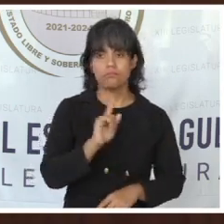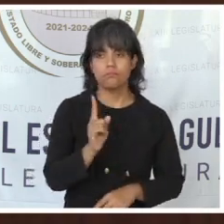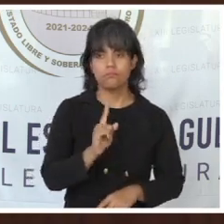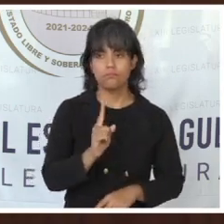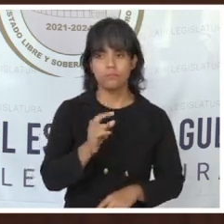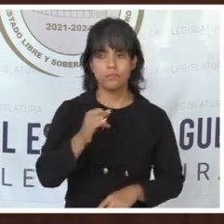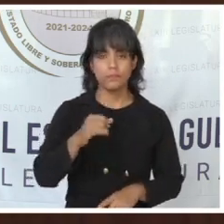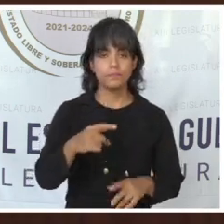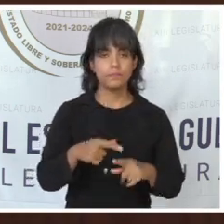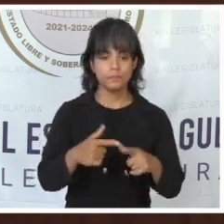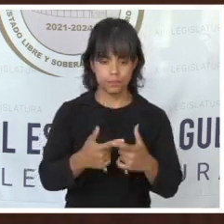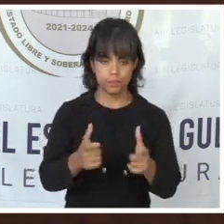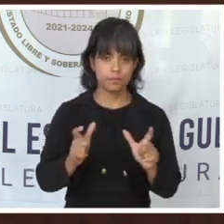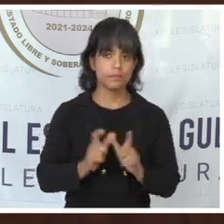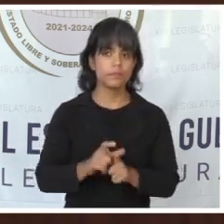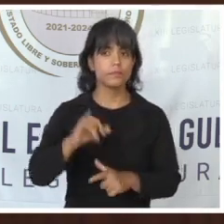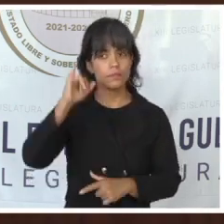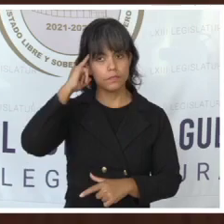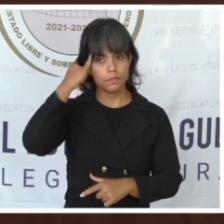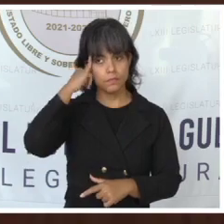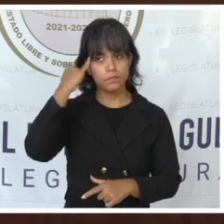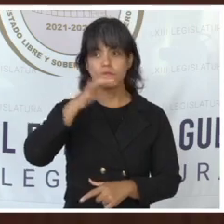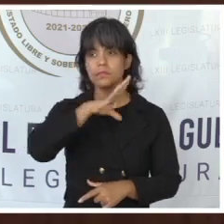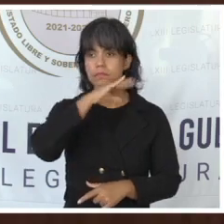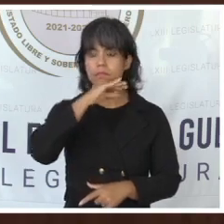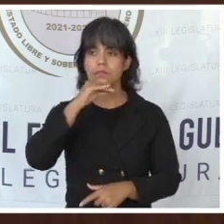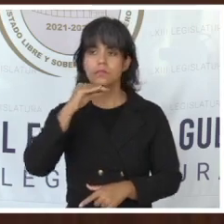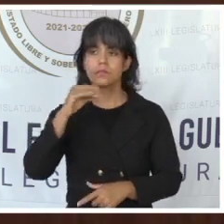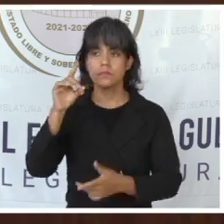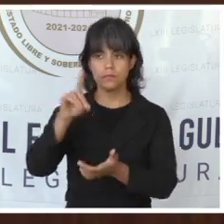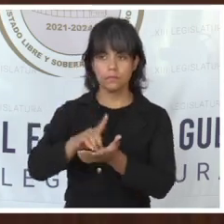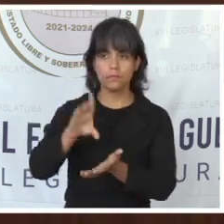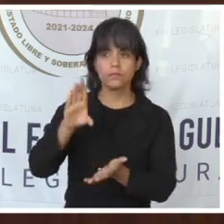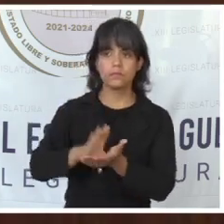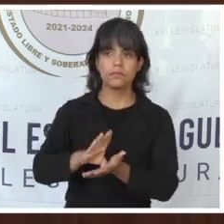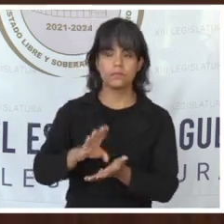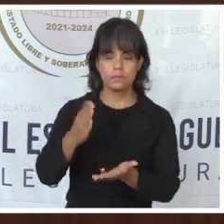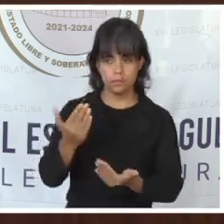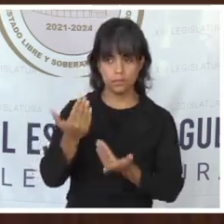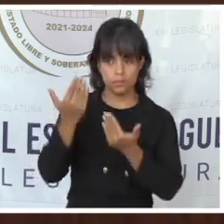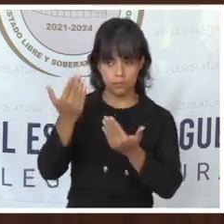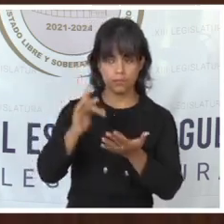afros y personas con alguna discapacidad. Muchísimas gracias